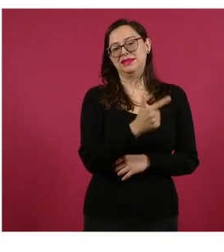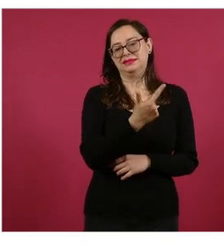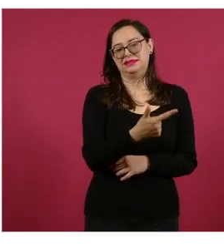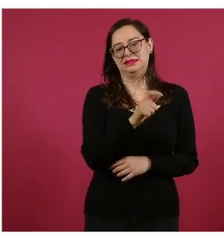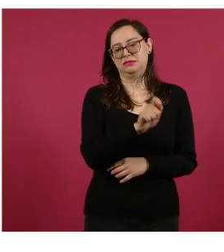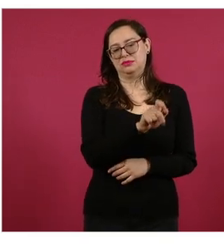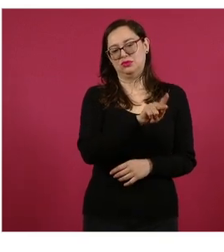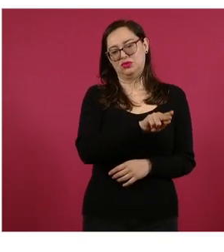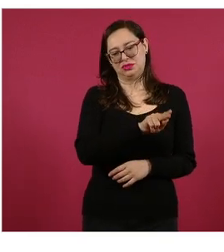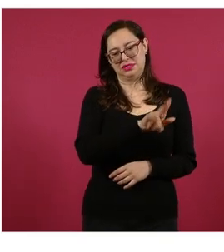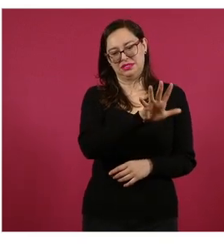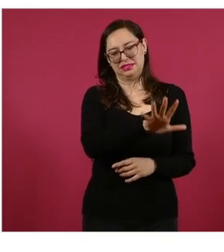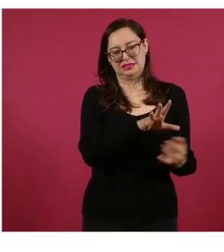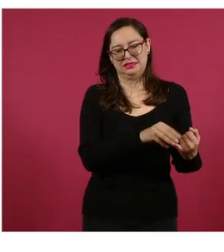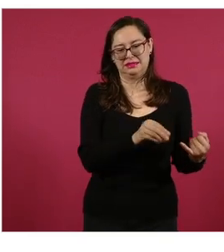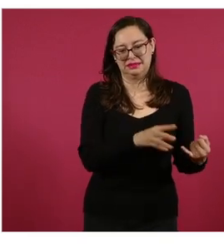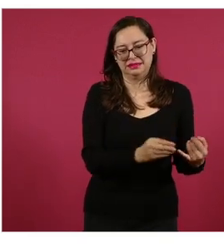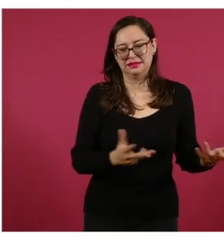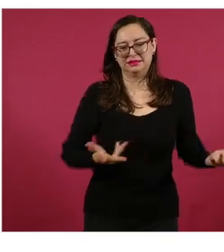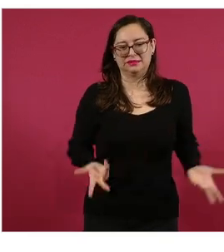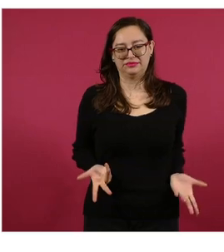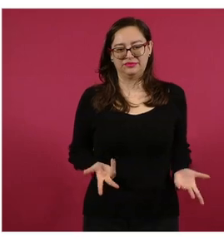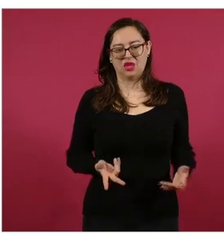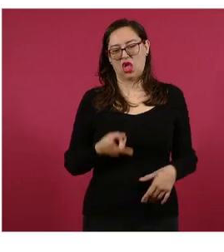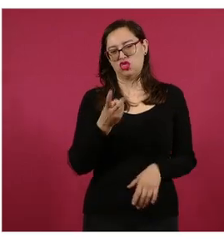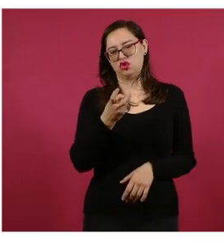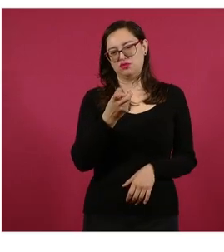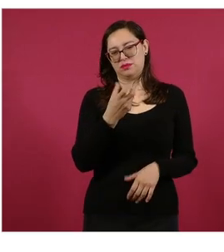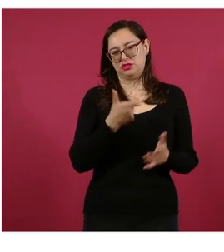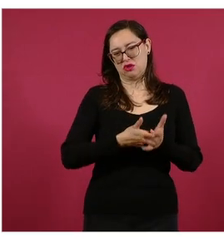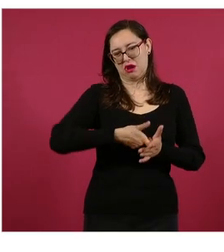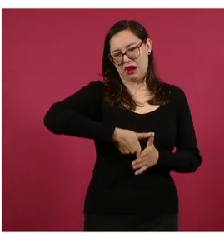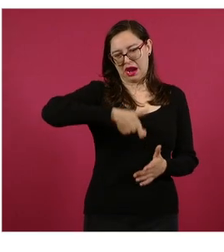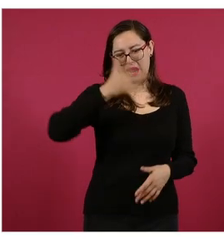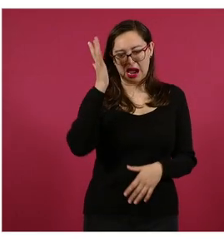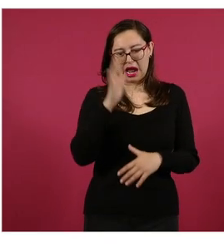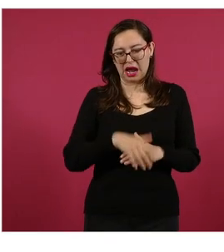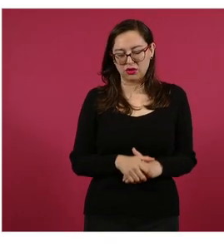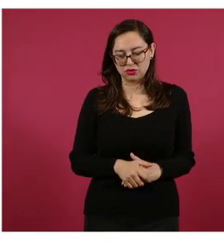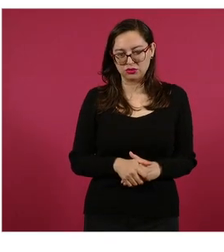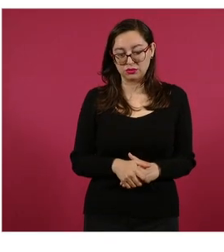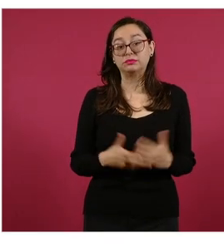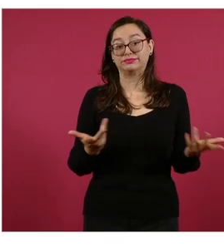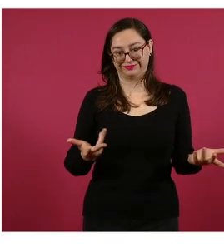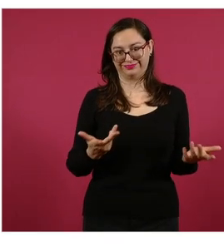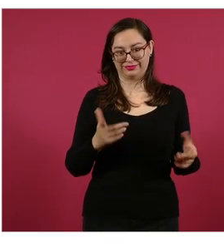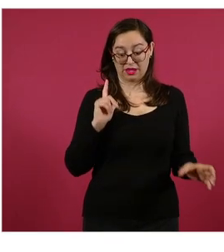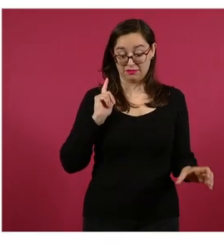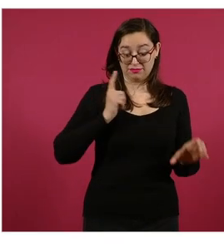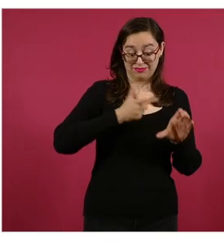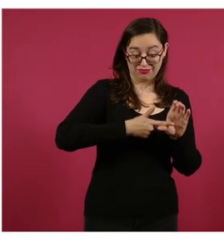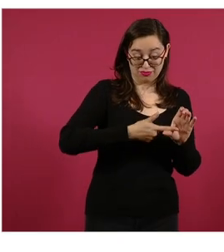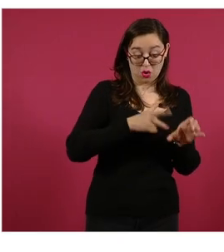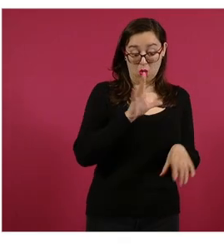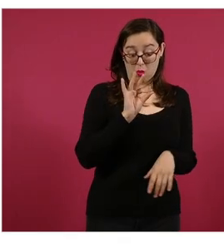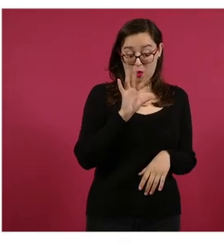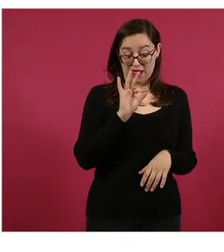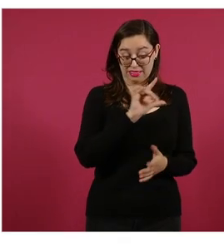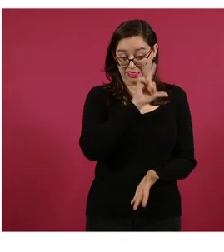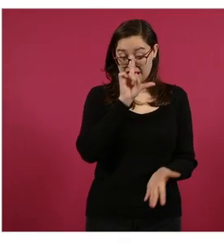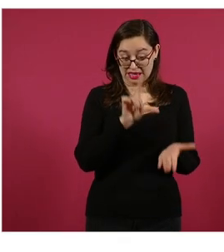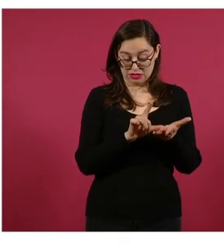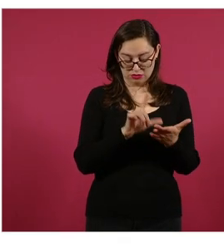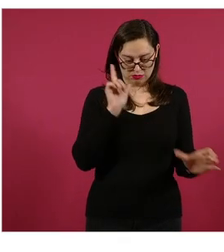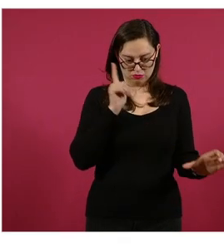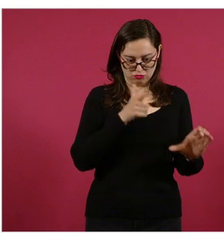$27.85, más de 2 pesos por arriba del promedio nacional. Si cargaran un tanque de 40 litros, vale la pena hacer ese señalamiento,